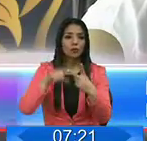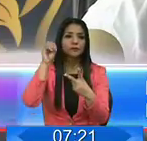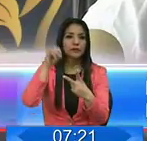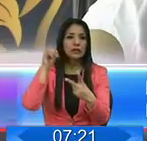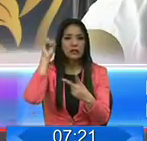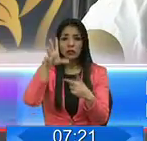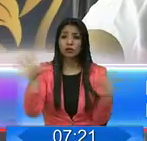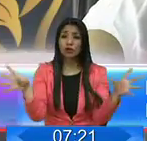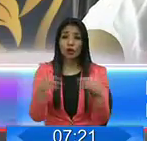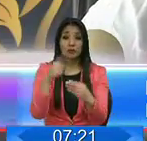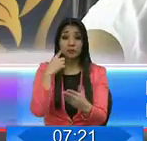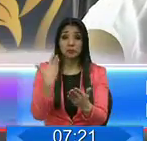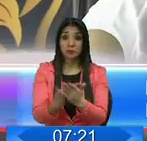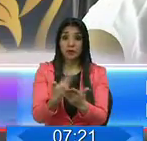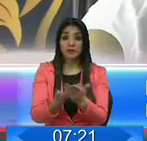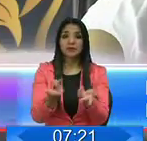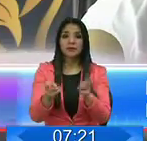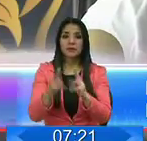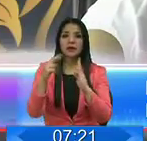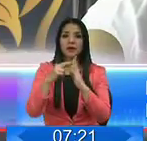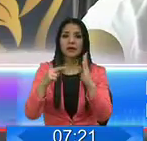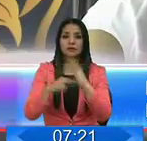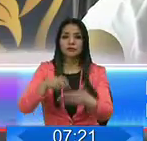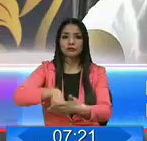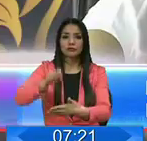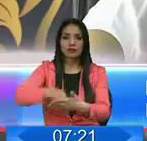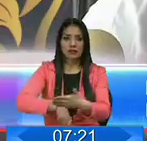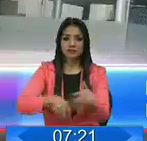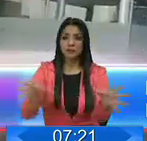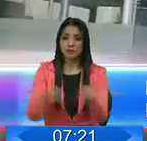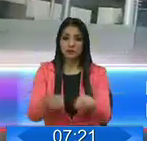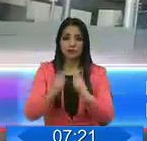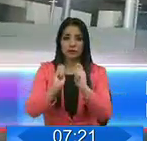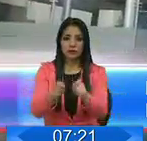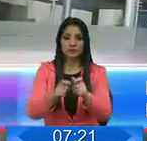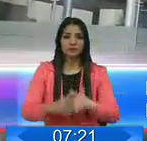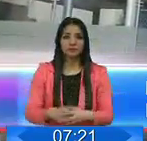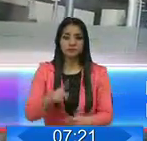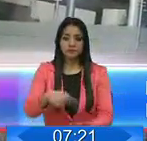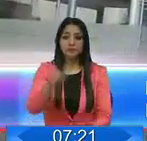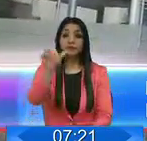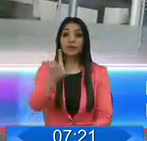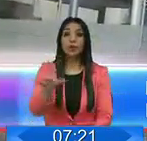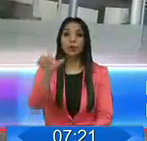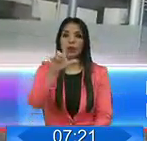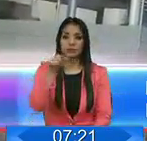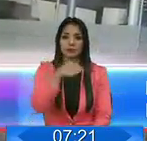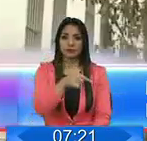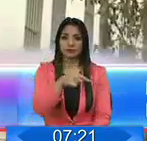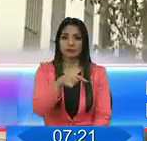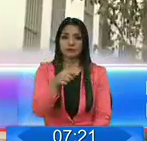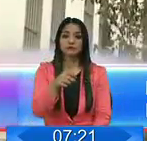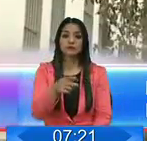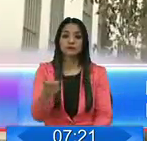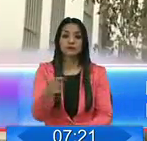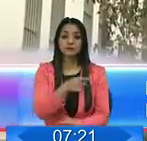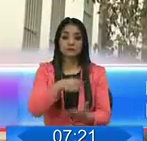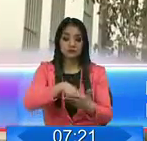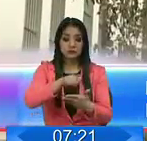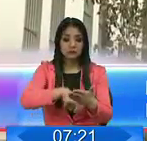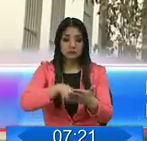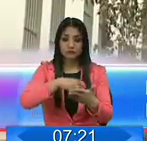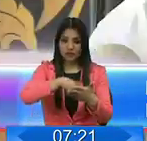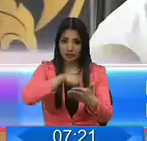afines y los registros de firmas y rúbricas. Para el día lunes está previsto que Rodríguez efectúe el reconocimiento de la firma y